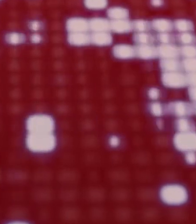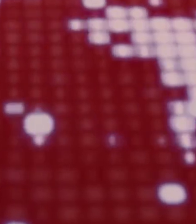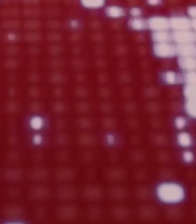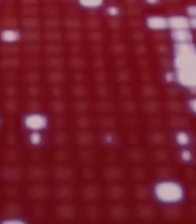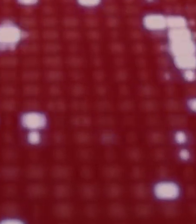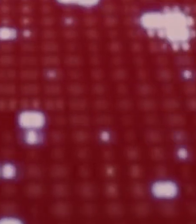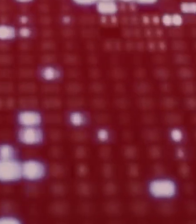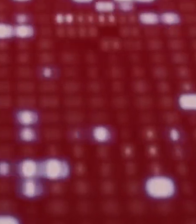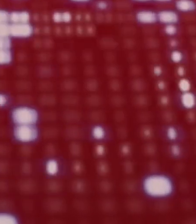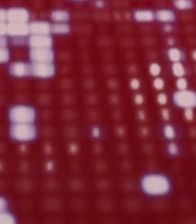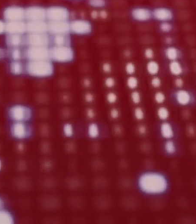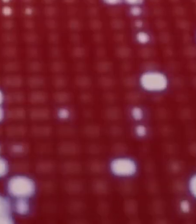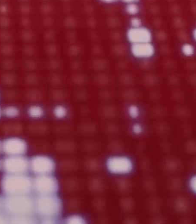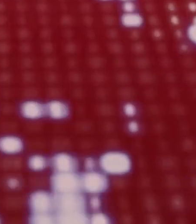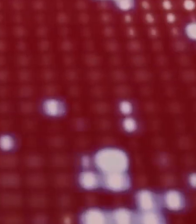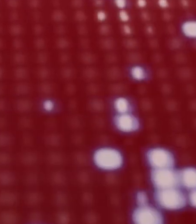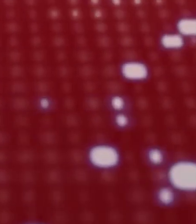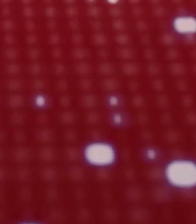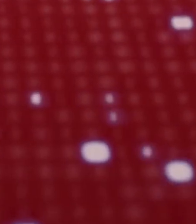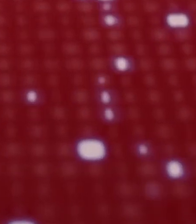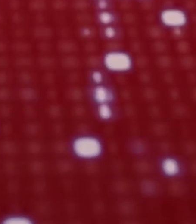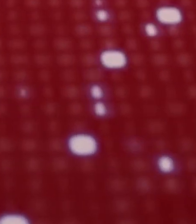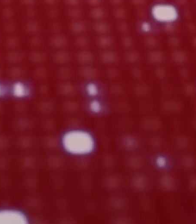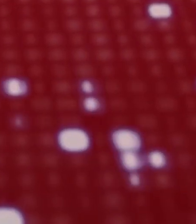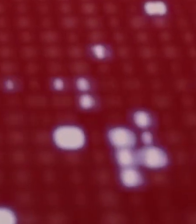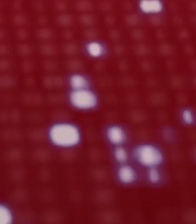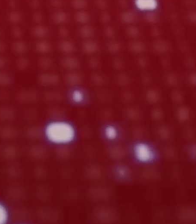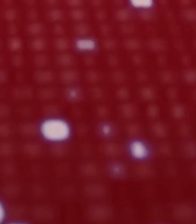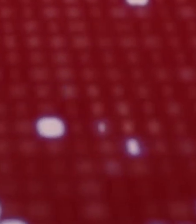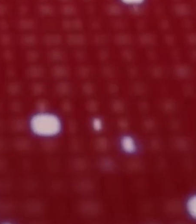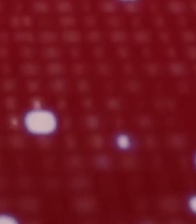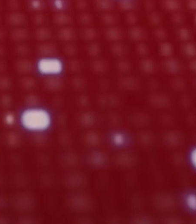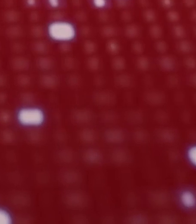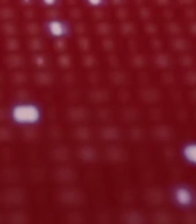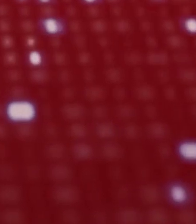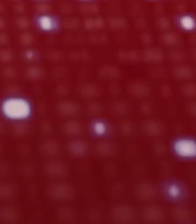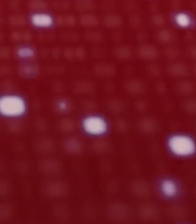Servicio de Impuestos Internos. Asociación Regional de Canales de Televisión de Señal